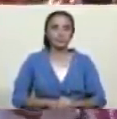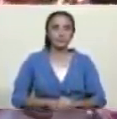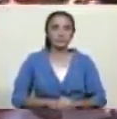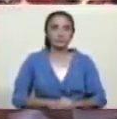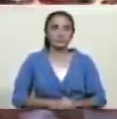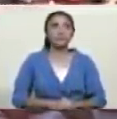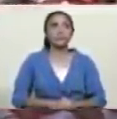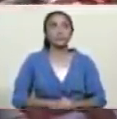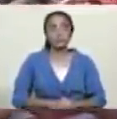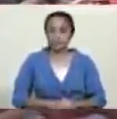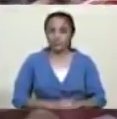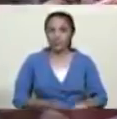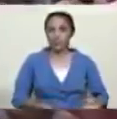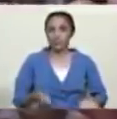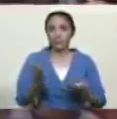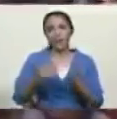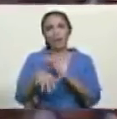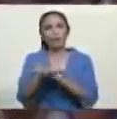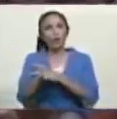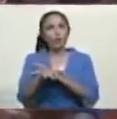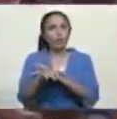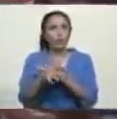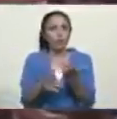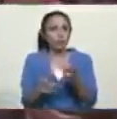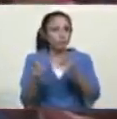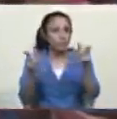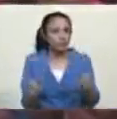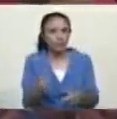¿Ah? El Esteller, ¿dónde está la gente de Esteller? Esteller.